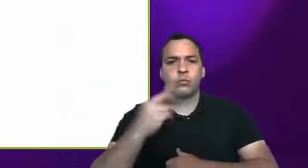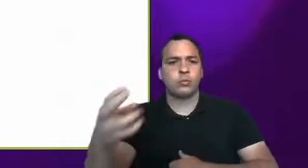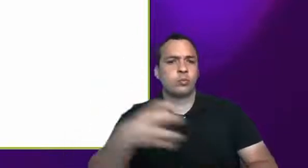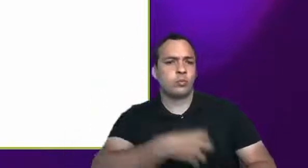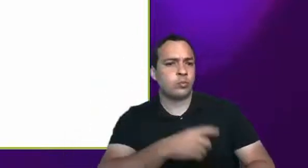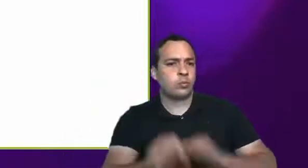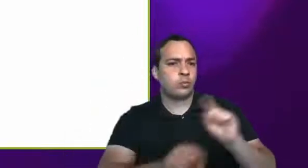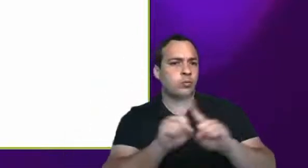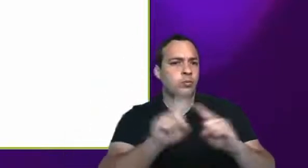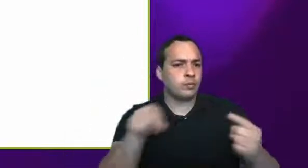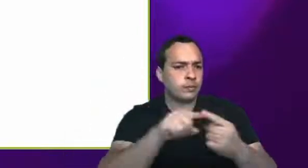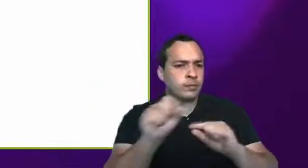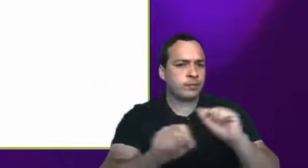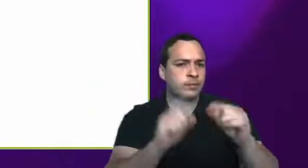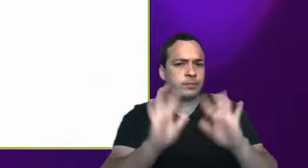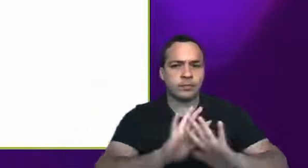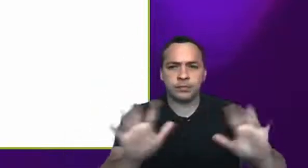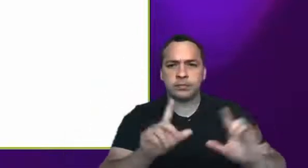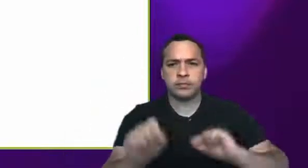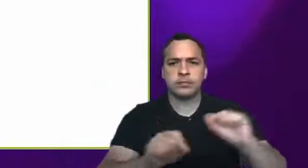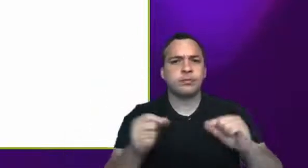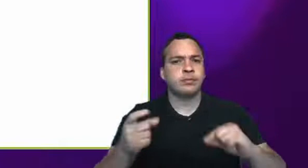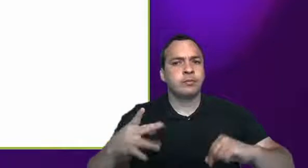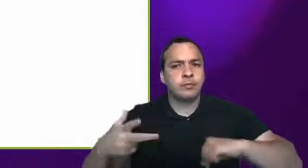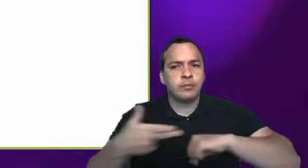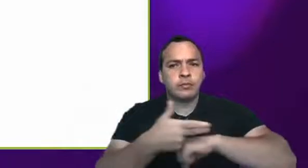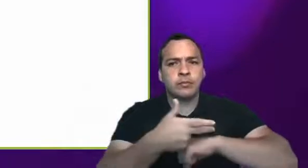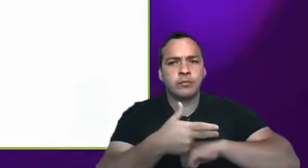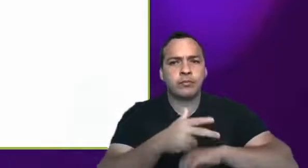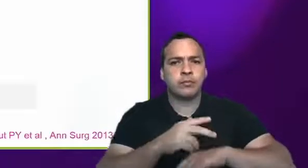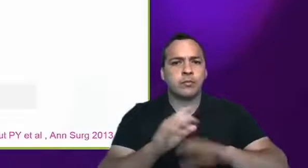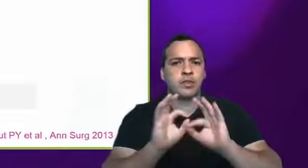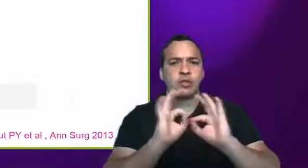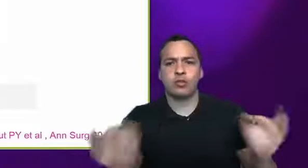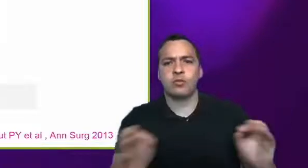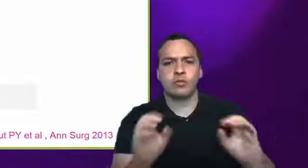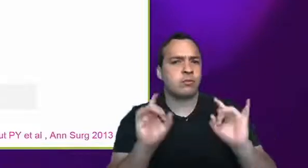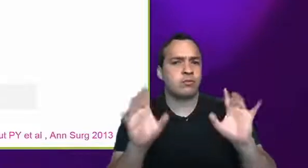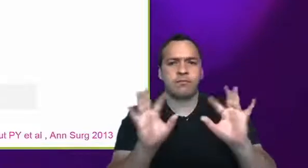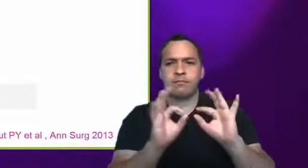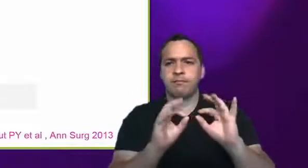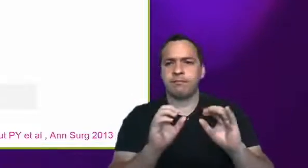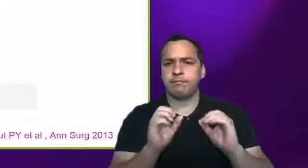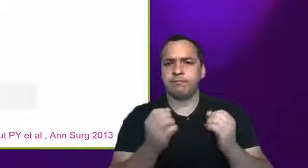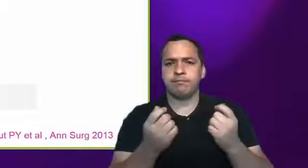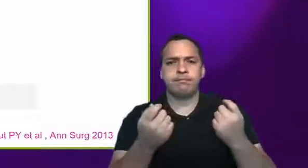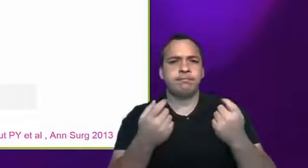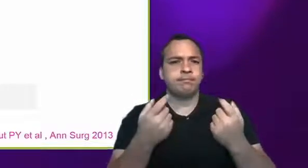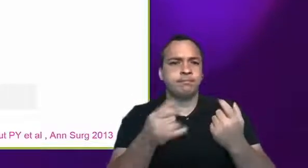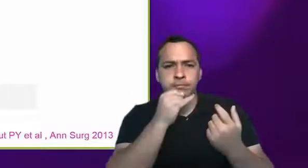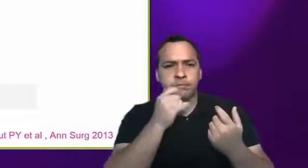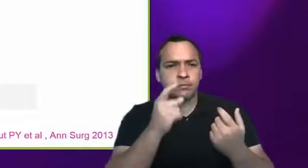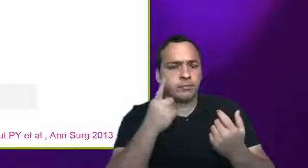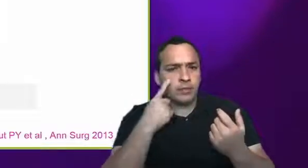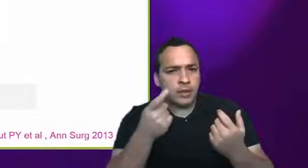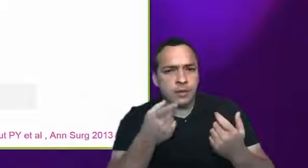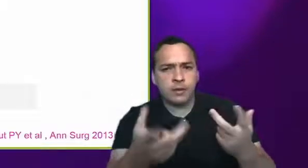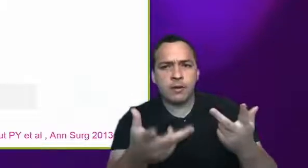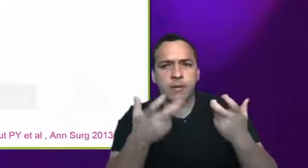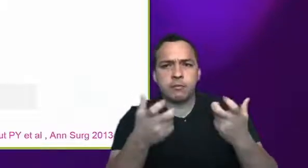objetivo solo de hacer una cirugía de tipo de paliación. Si vamos a ver los